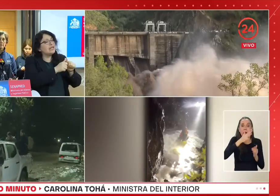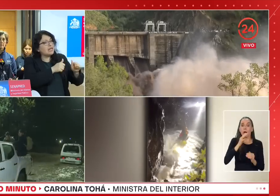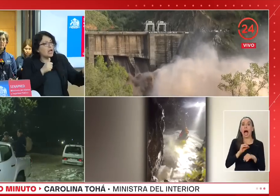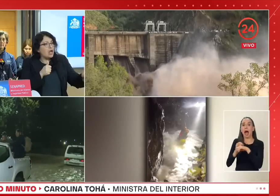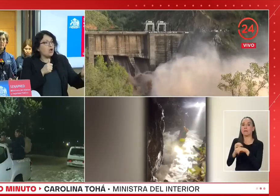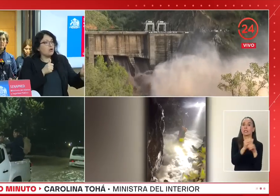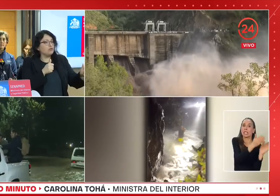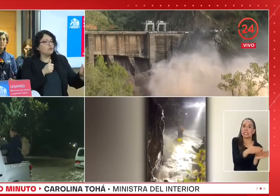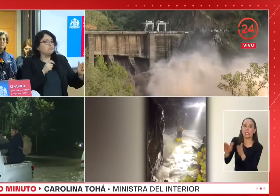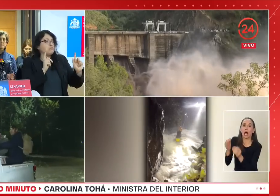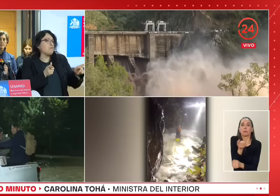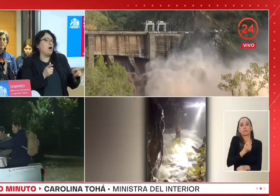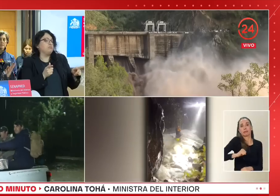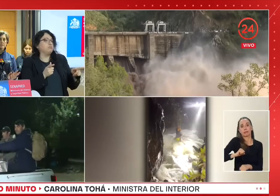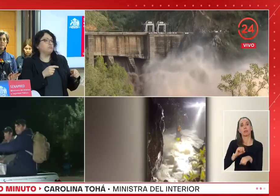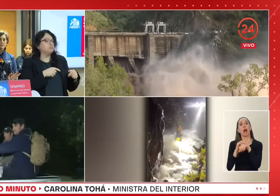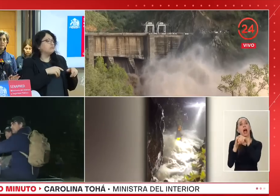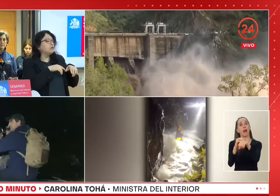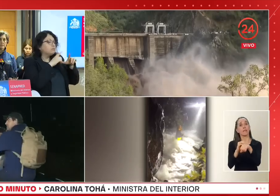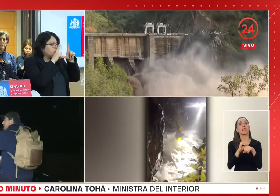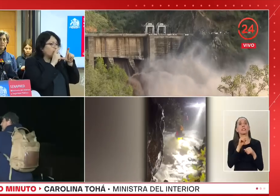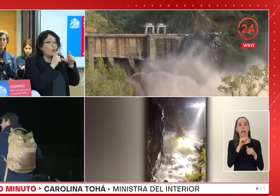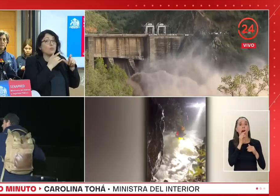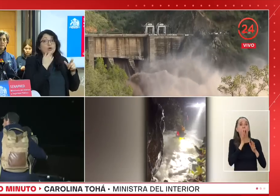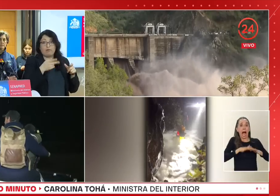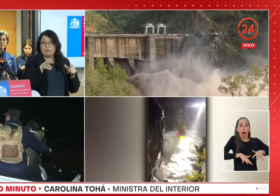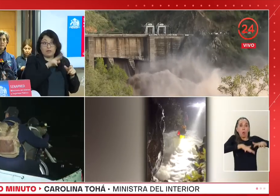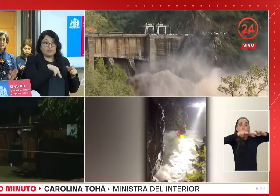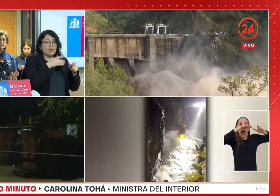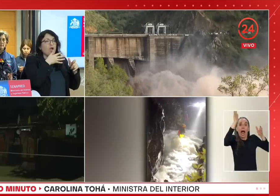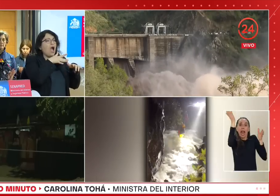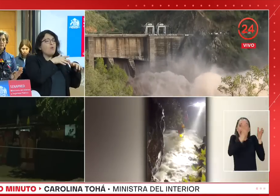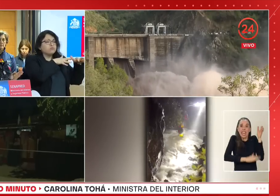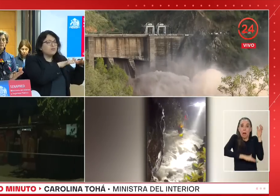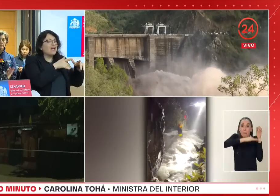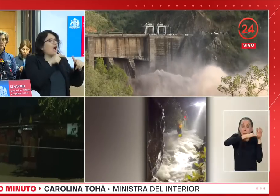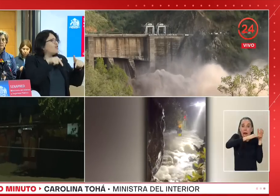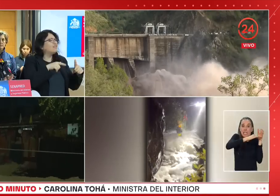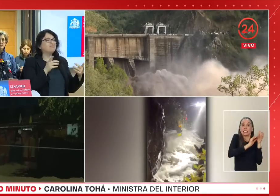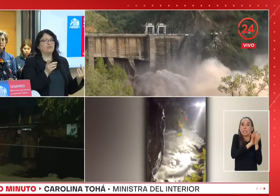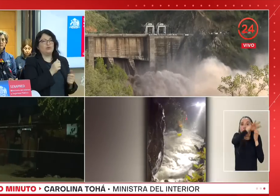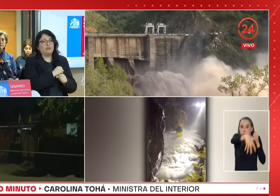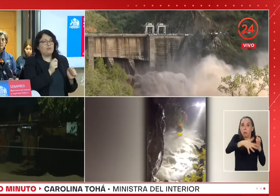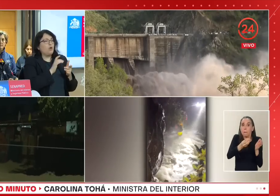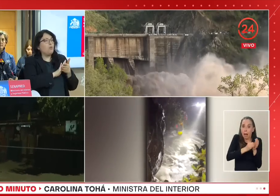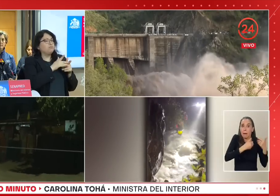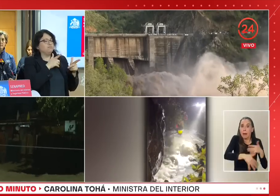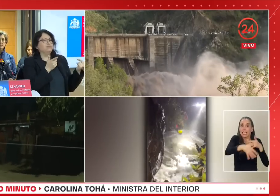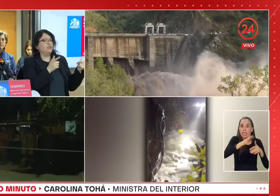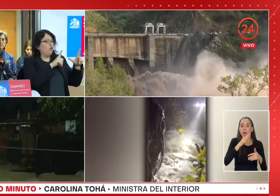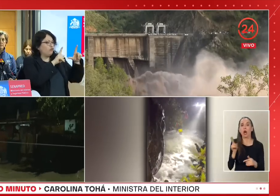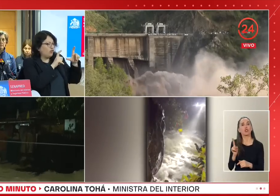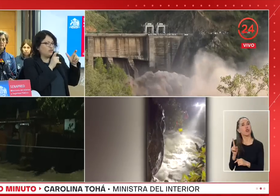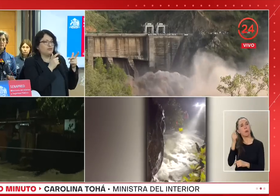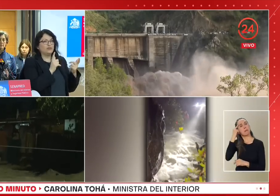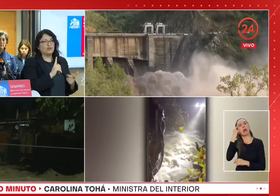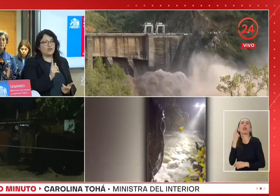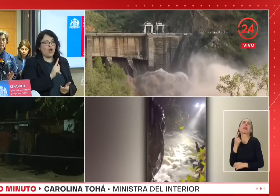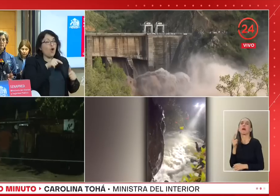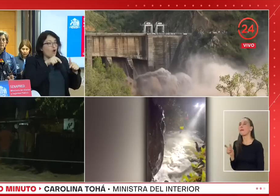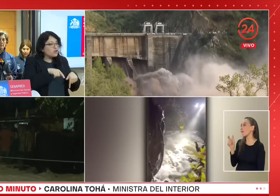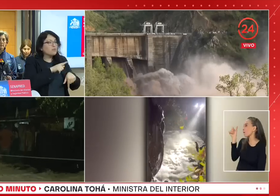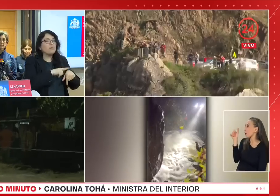alejarse del lugar en las que queremos insistir porque las descargas continúan y no es el momento de frivolidades para acercarse al lugar a sacarse fotos más bien